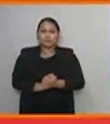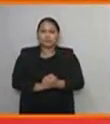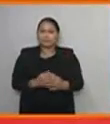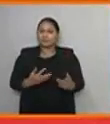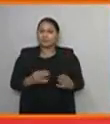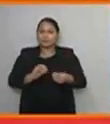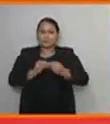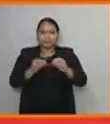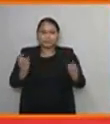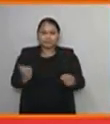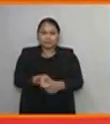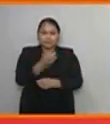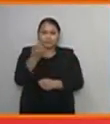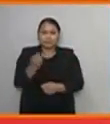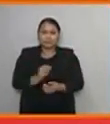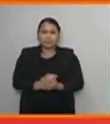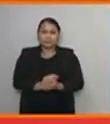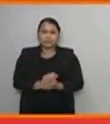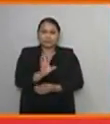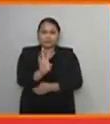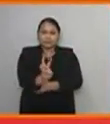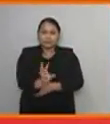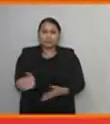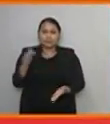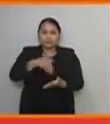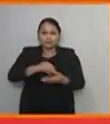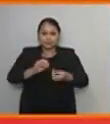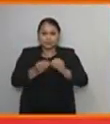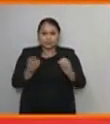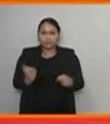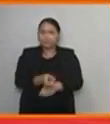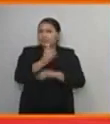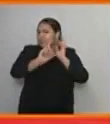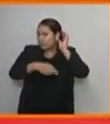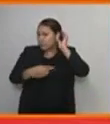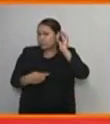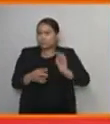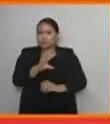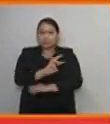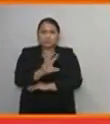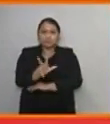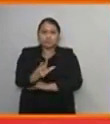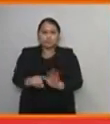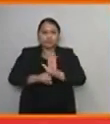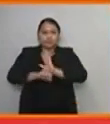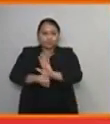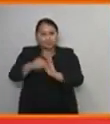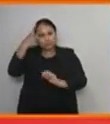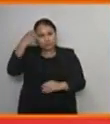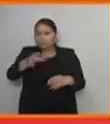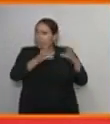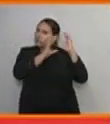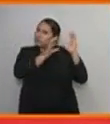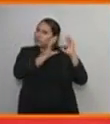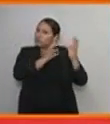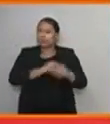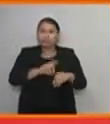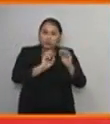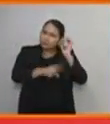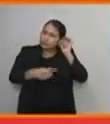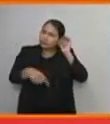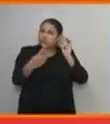el número afortunado es el 6. Número ganador para la diaria 63 con su símbolo de sueños Coco y para más